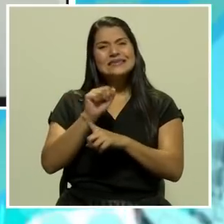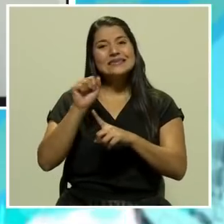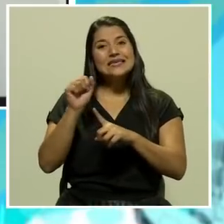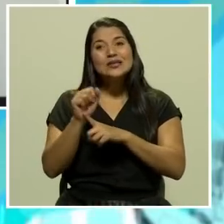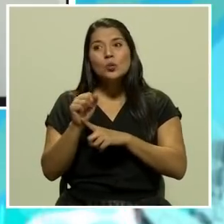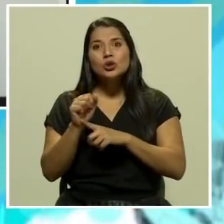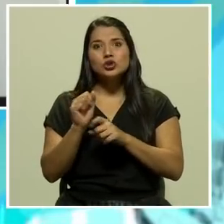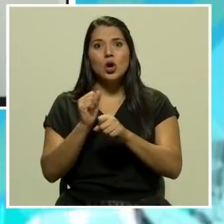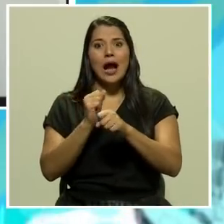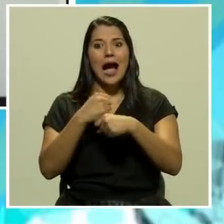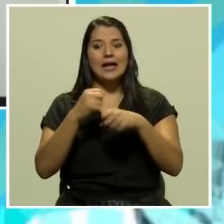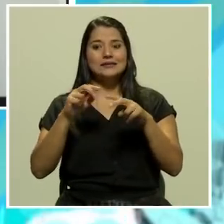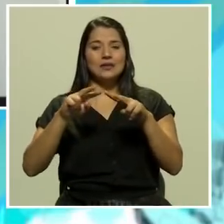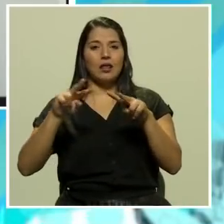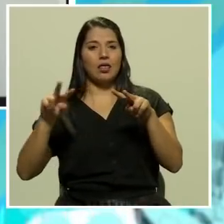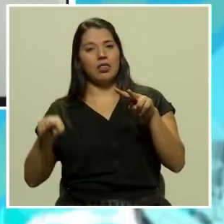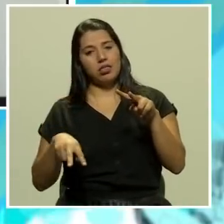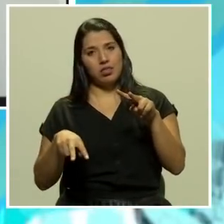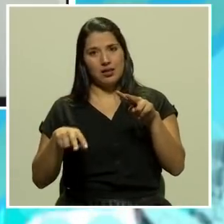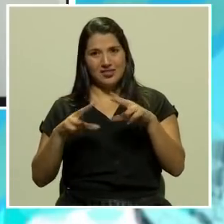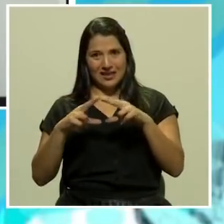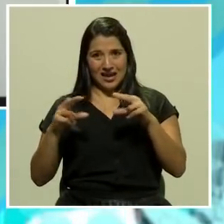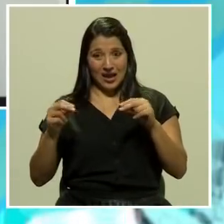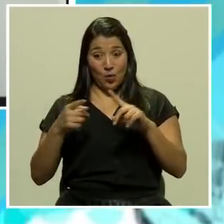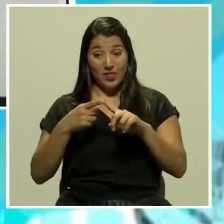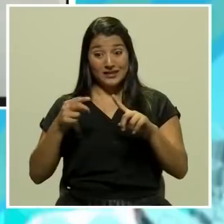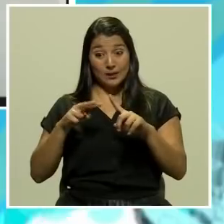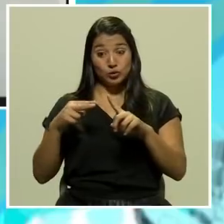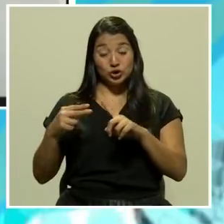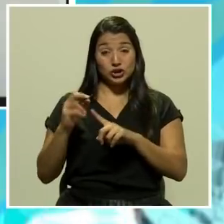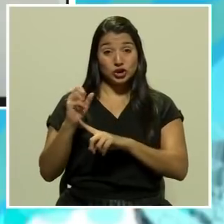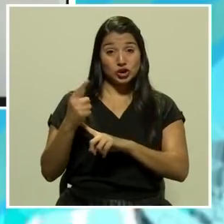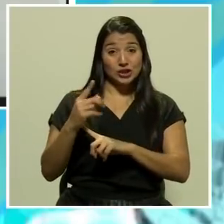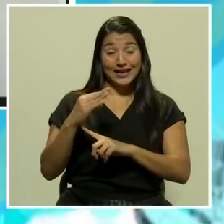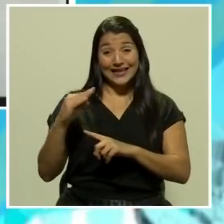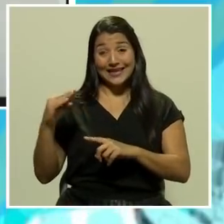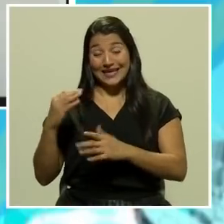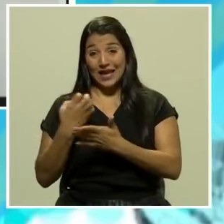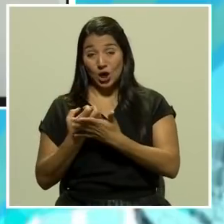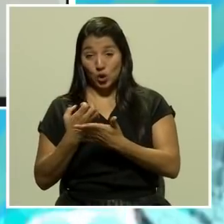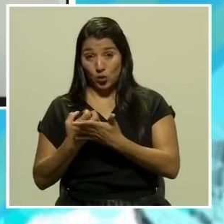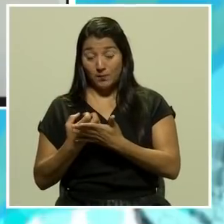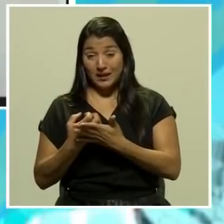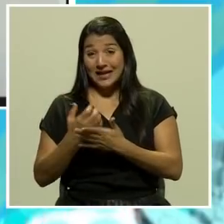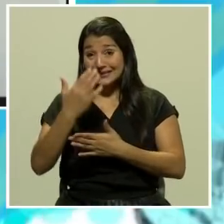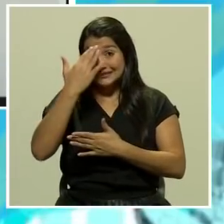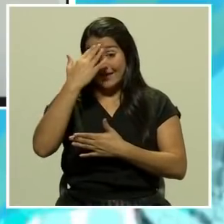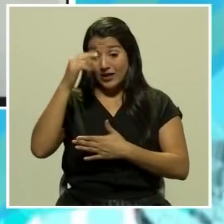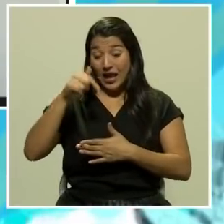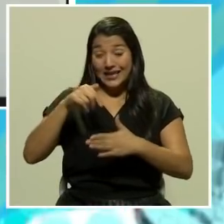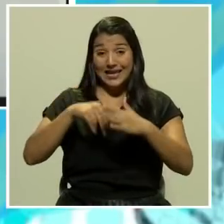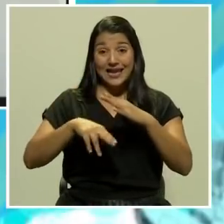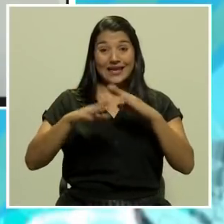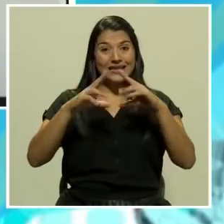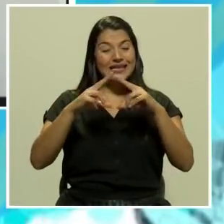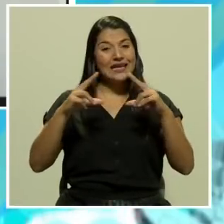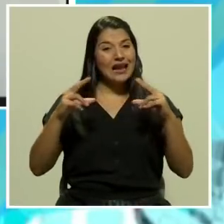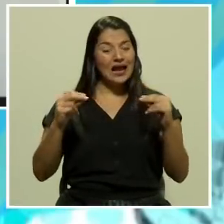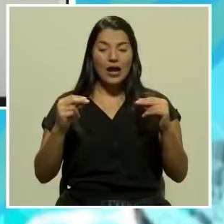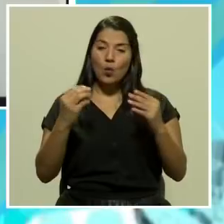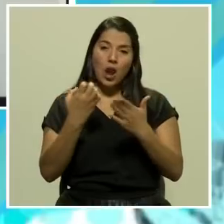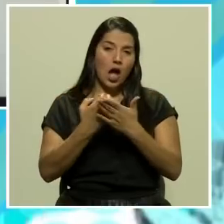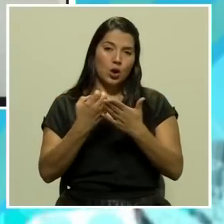en desventaja también, no solamente social, sino económica, tomando en cuenta que este país venimos en un